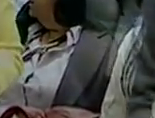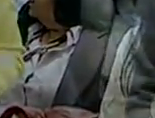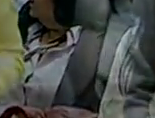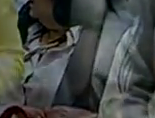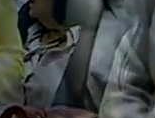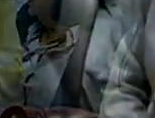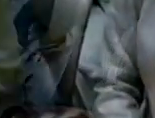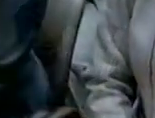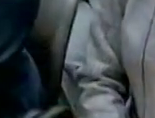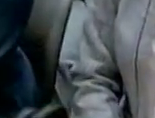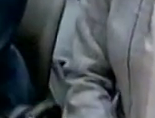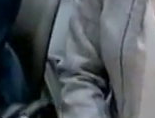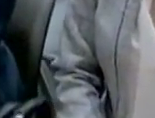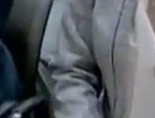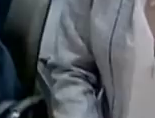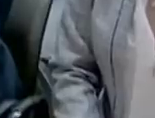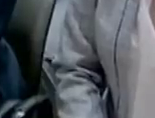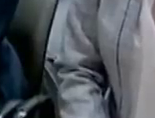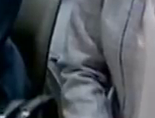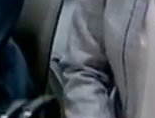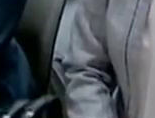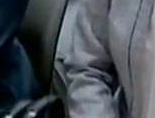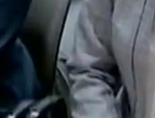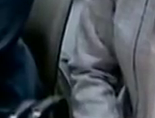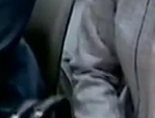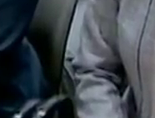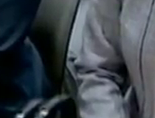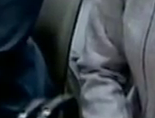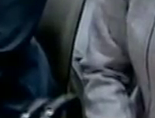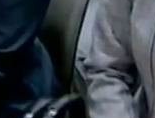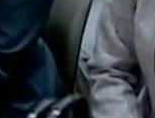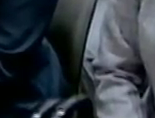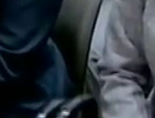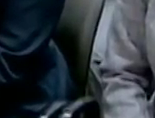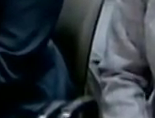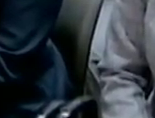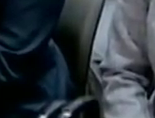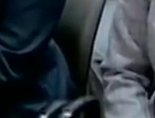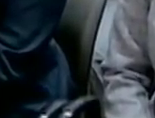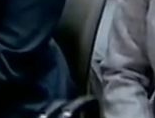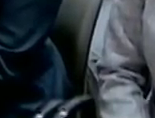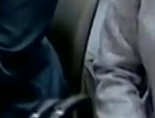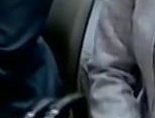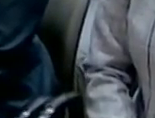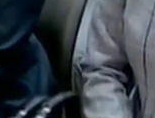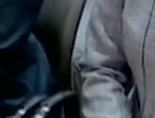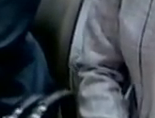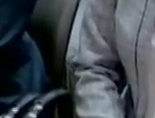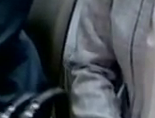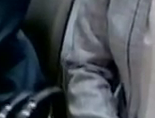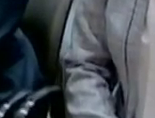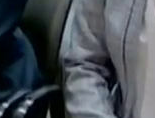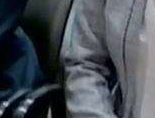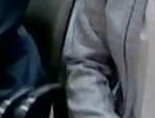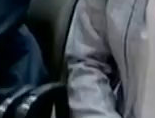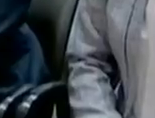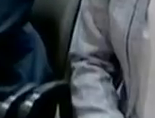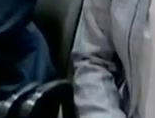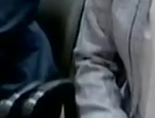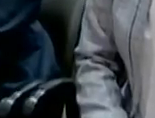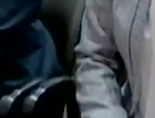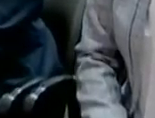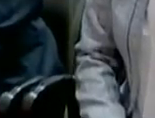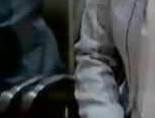En este momento escuchamos declaraciones de la segunda vicepresidenta de la Asamblea Nacional Constituyente, Tania Díez.